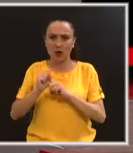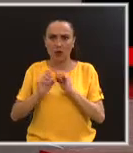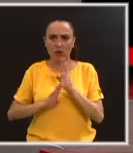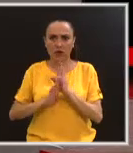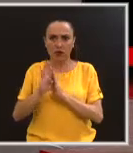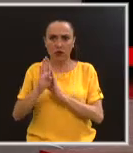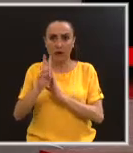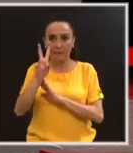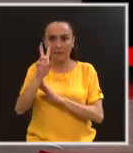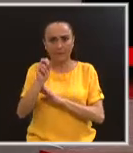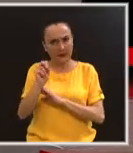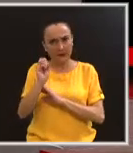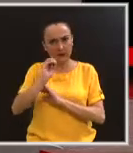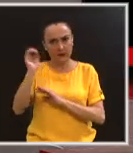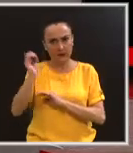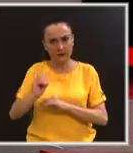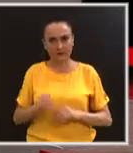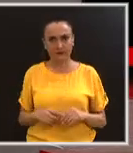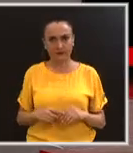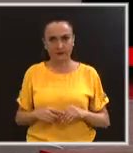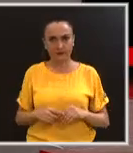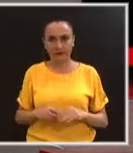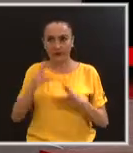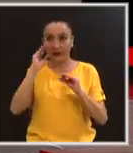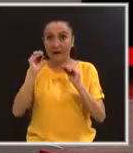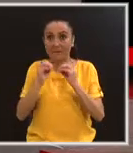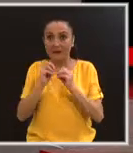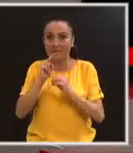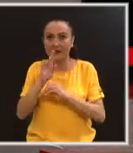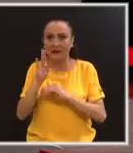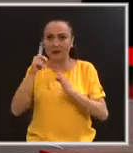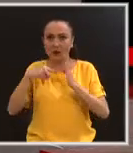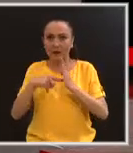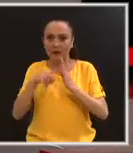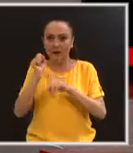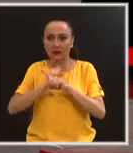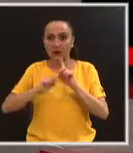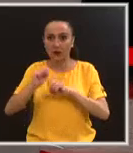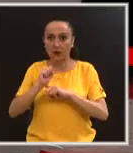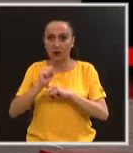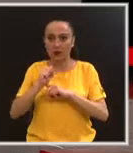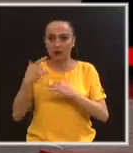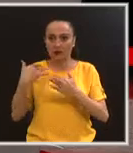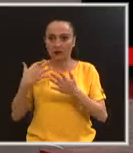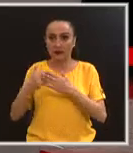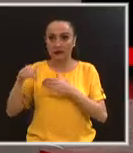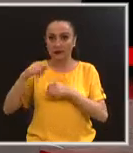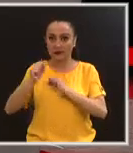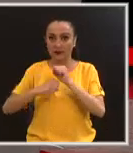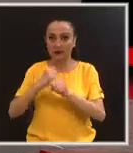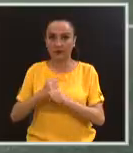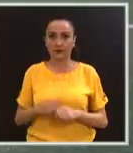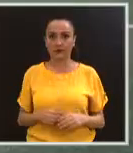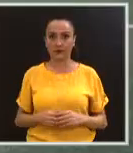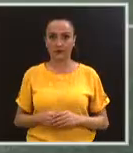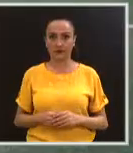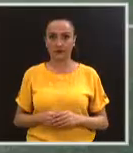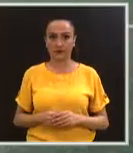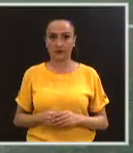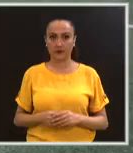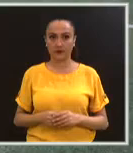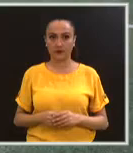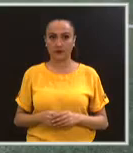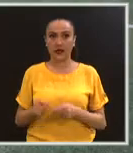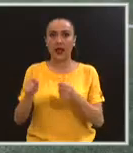en un 20% registrando más de 25000 casos en lo que llevamos de este año